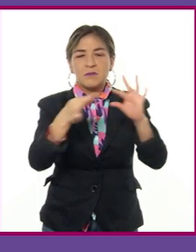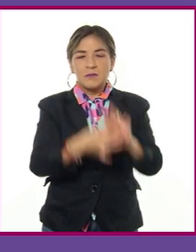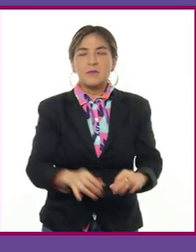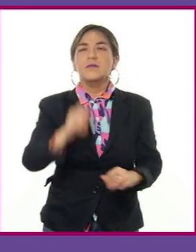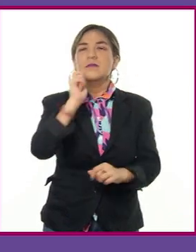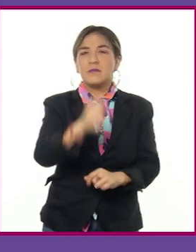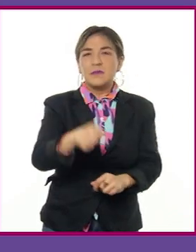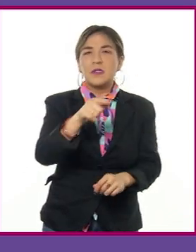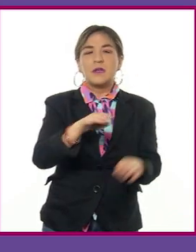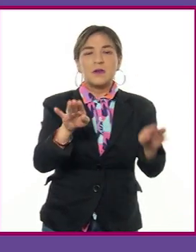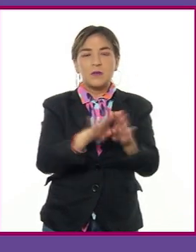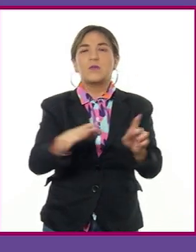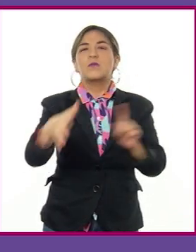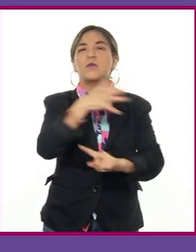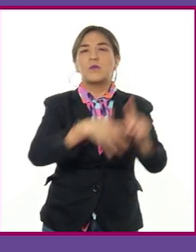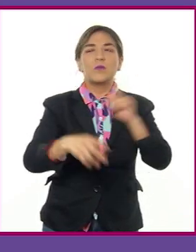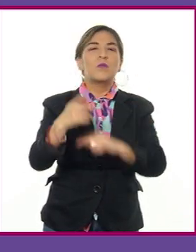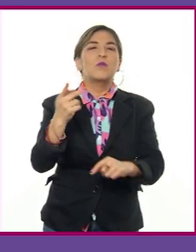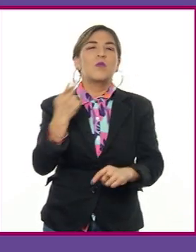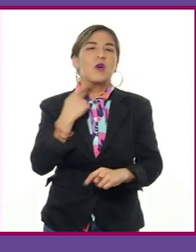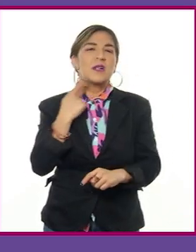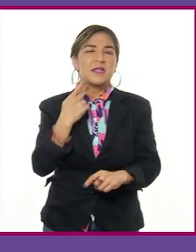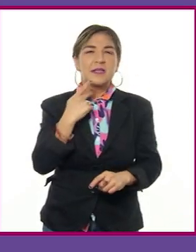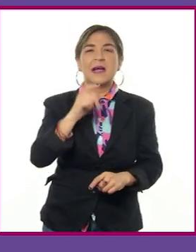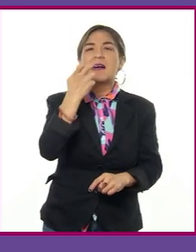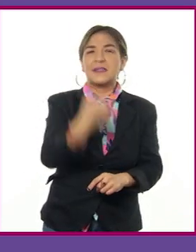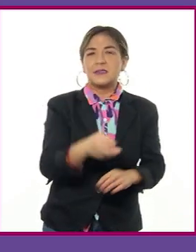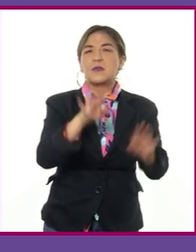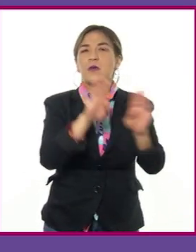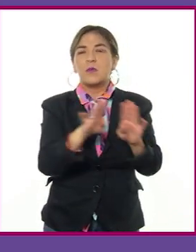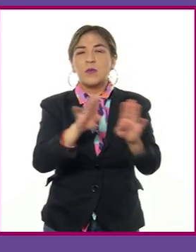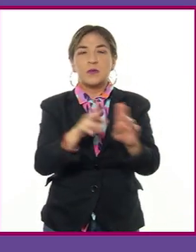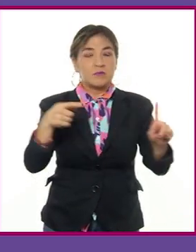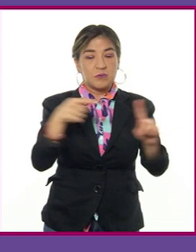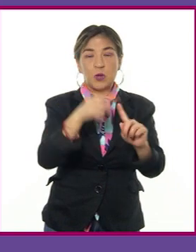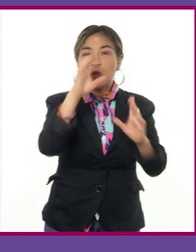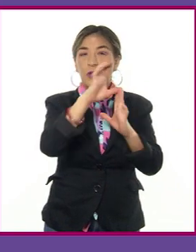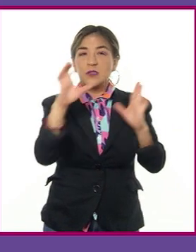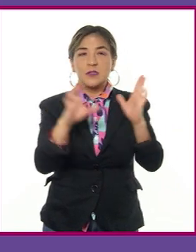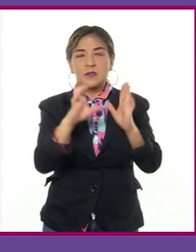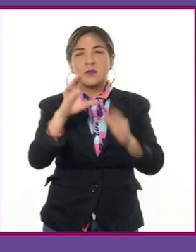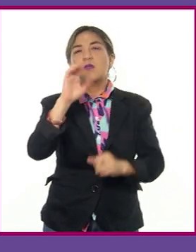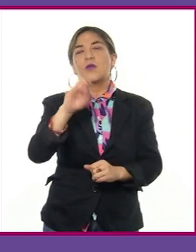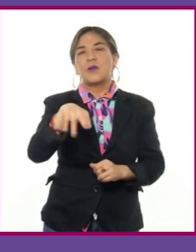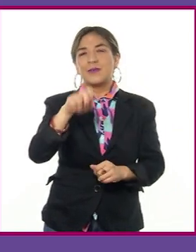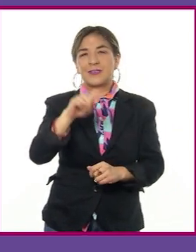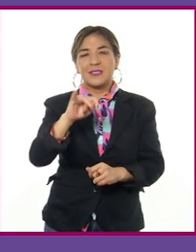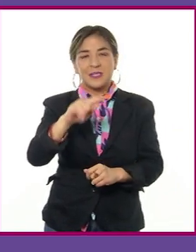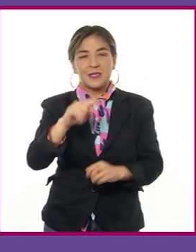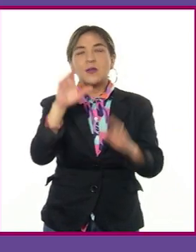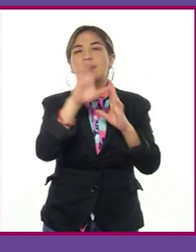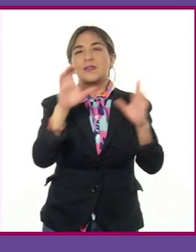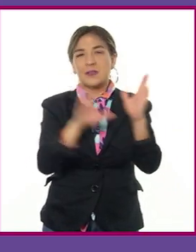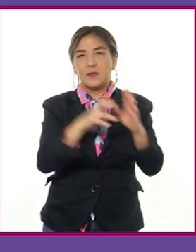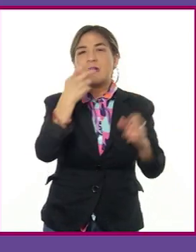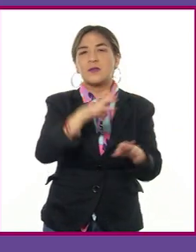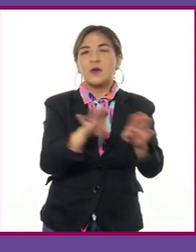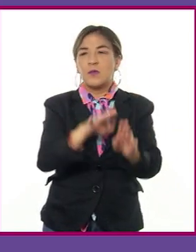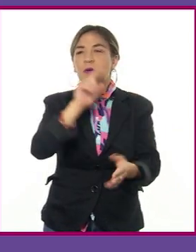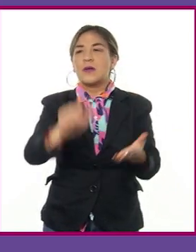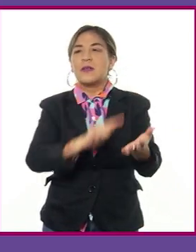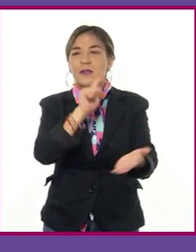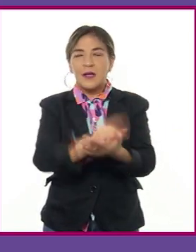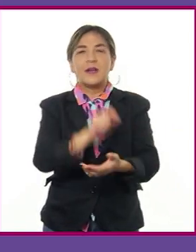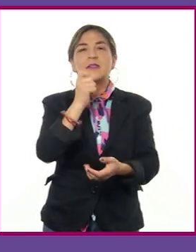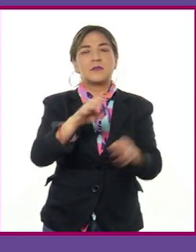reflexionando sobre la ética pública, la cual se apega a los principios constitucionales de legalidad, honradez, lealtad,